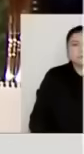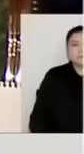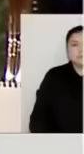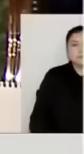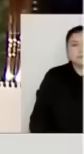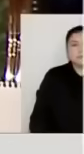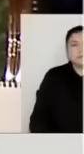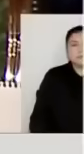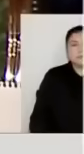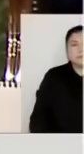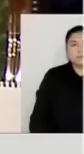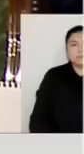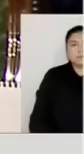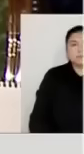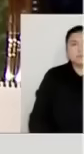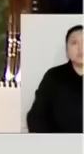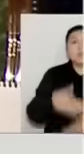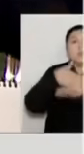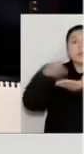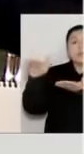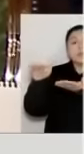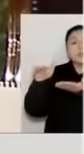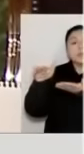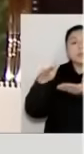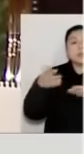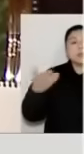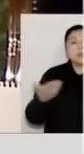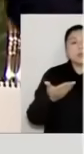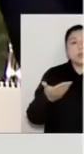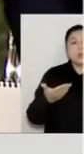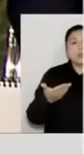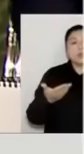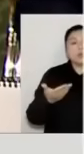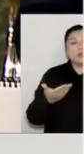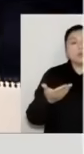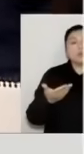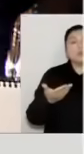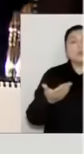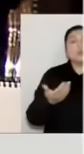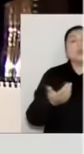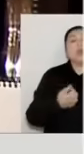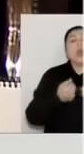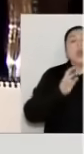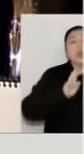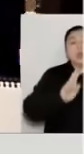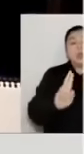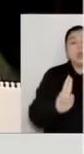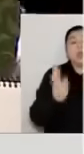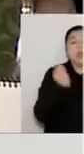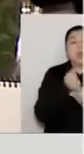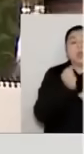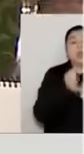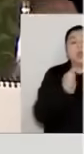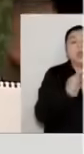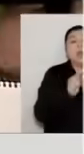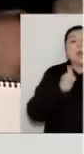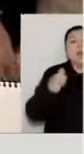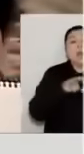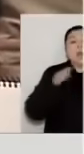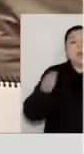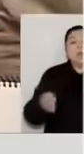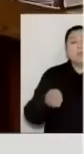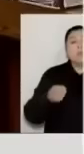payaseo. Así que, diputado Kaiser, como está aquí con su votación, le pido que corte con el payaseo al que nos expone a